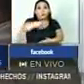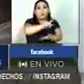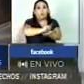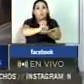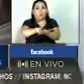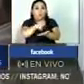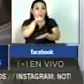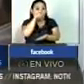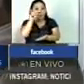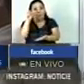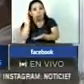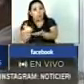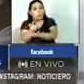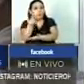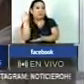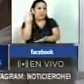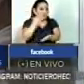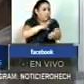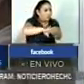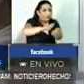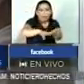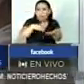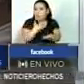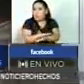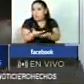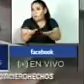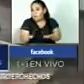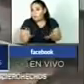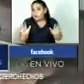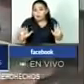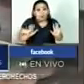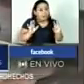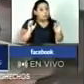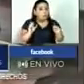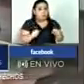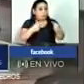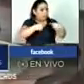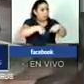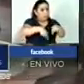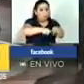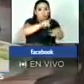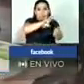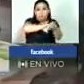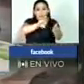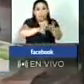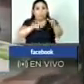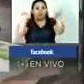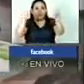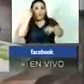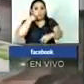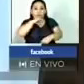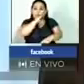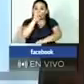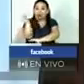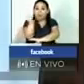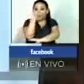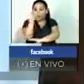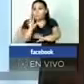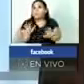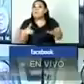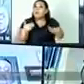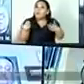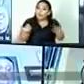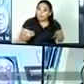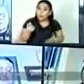universidades privadas tienen gastos de operación y funcionamiento que no dejan de cubrir pese a la emergencia del coronavirus. Por